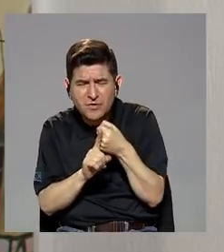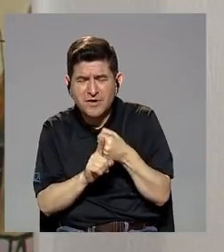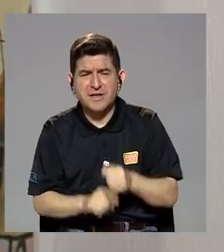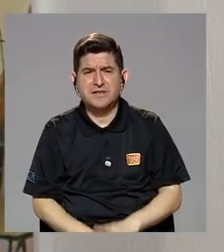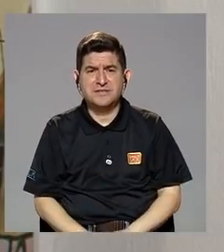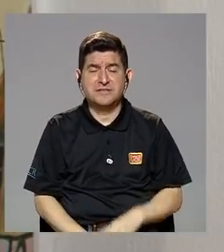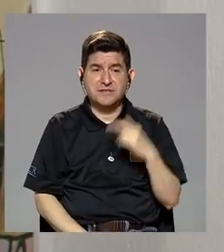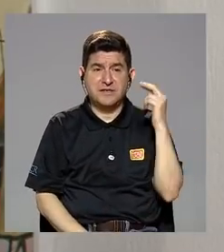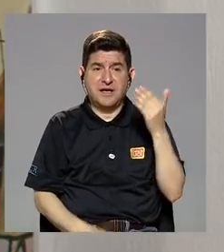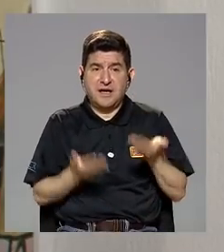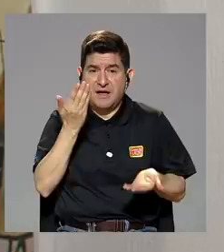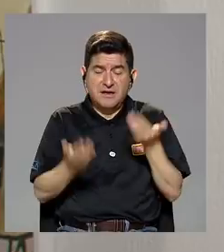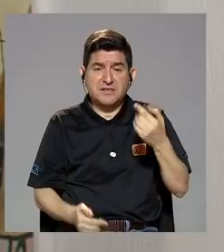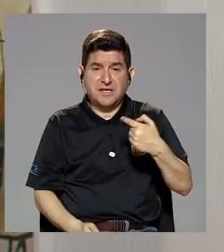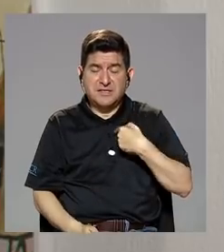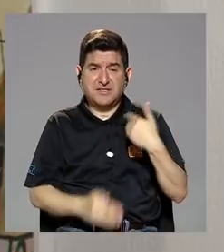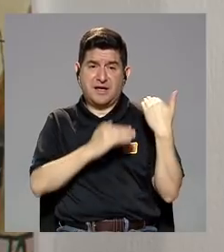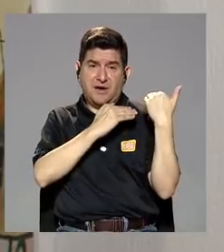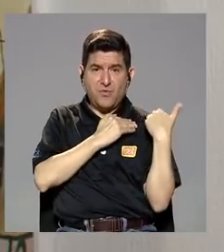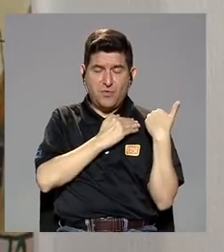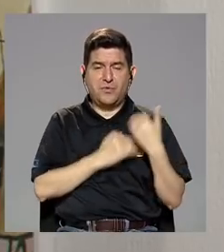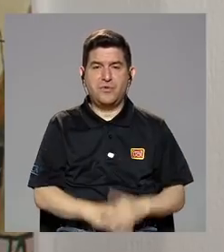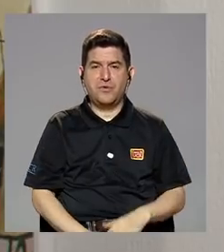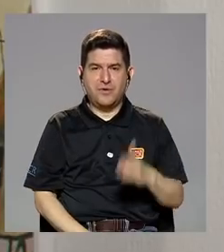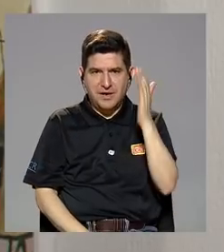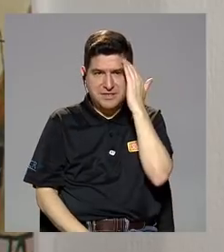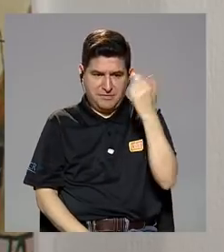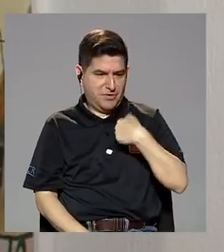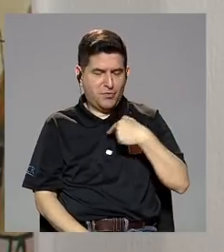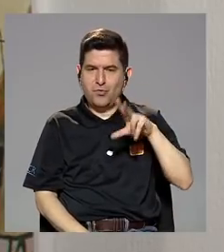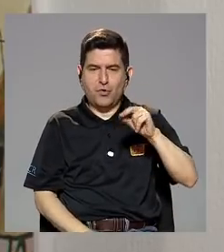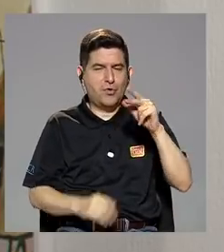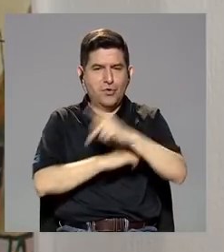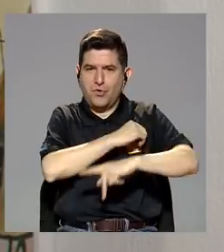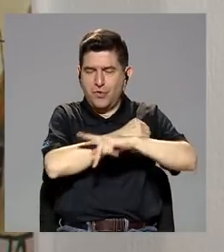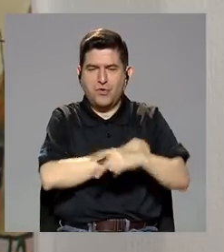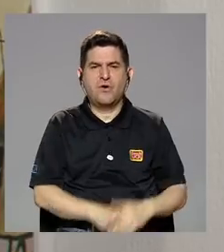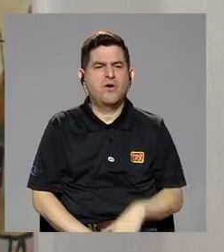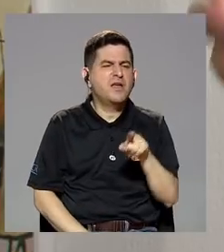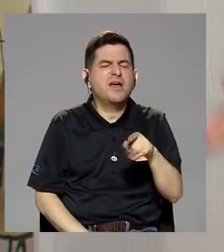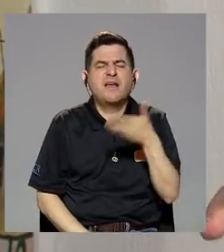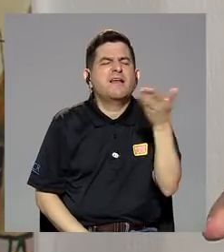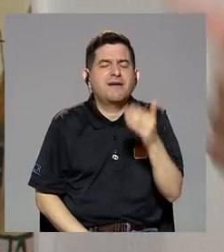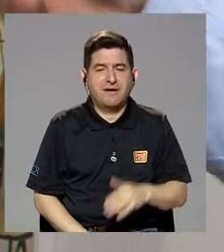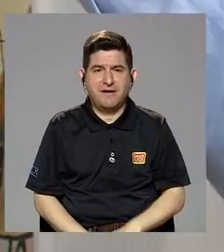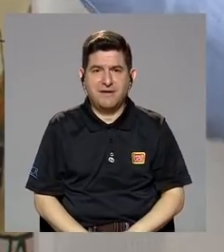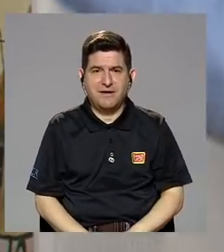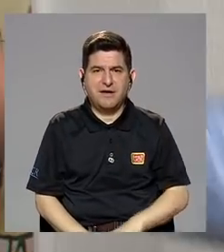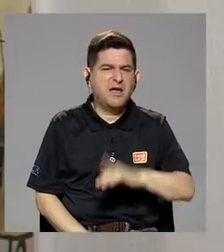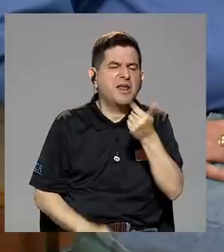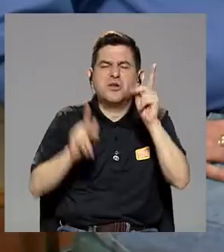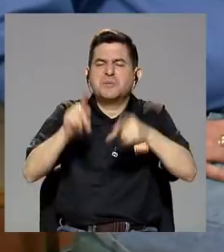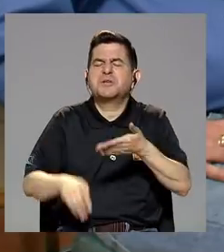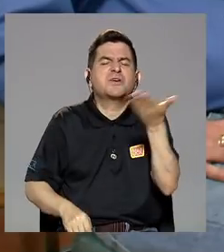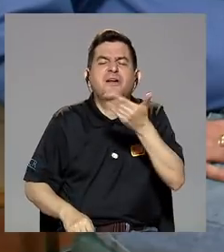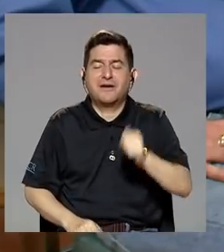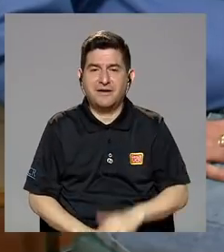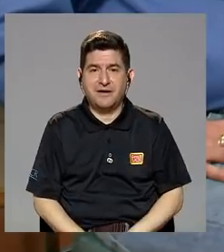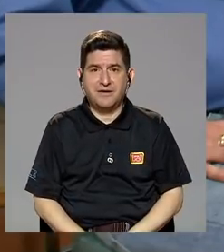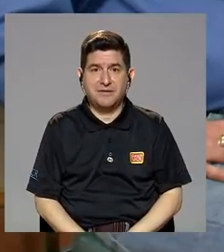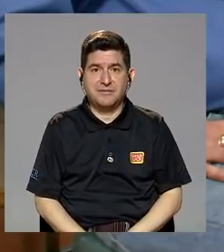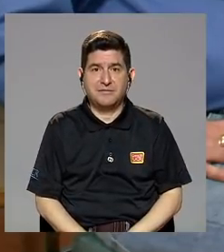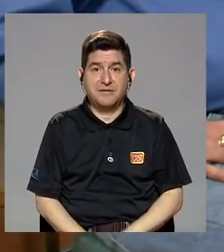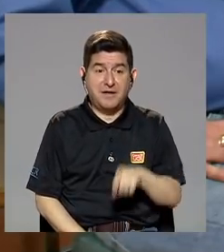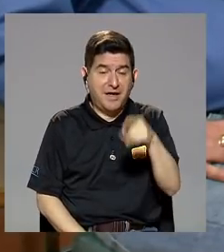lo cargaban a uno porque sabían que uno no estaba en el país entonces decía que uy fulano tal cosa de fulano y fulano